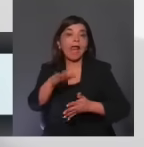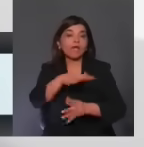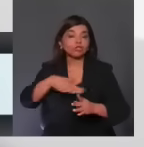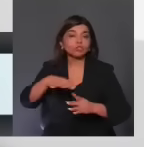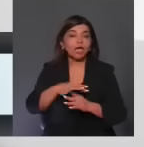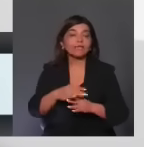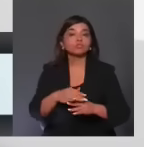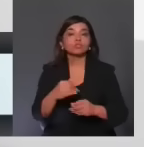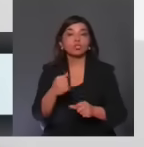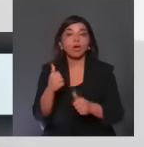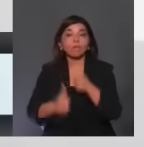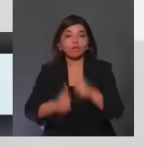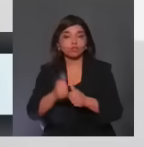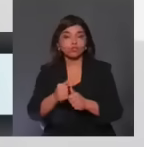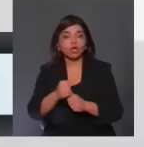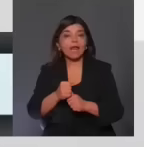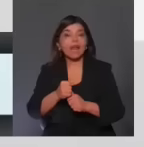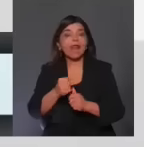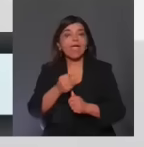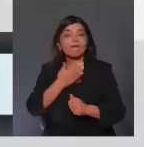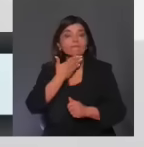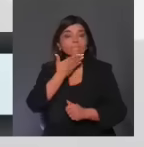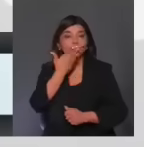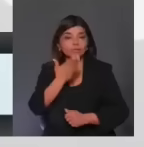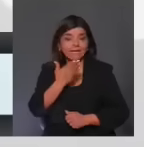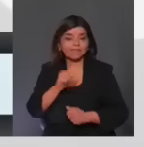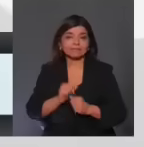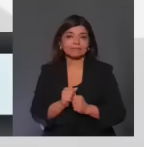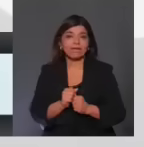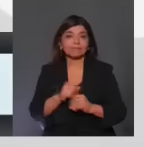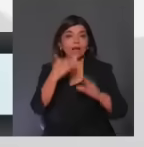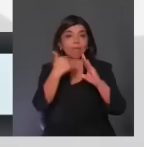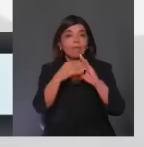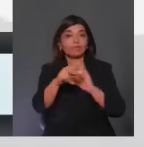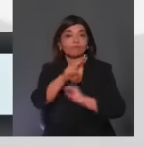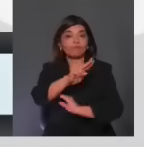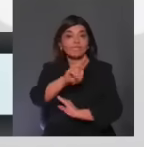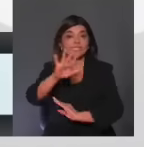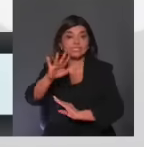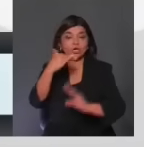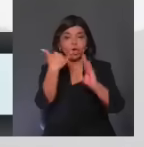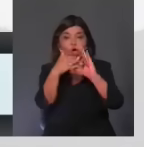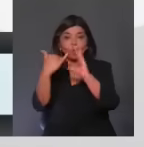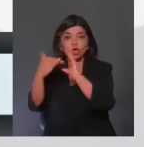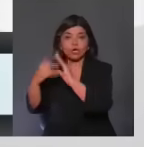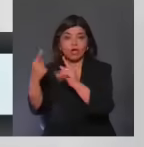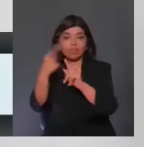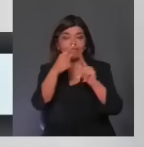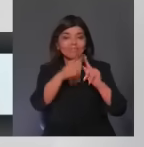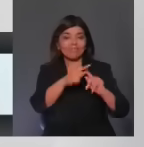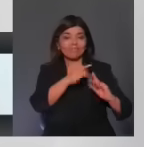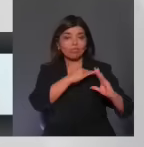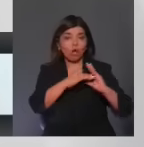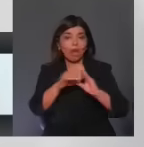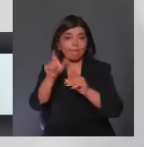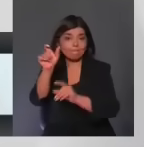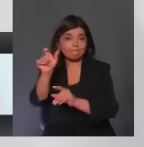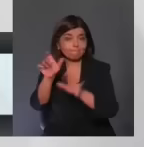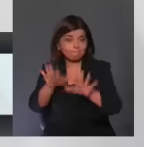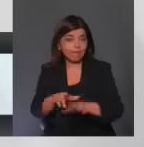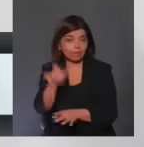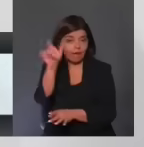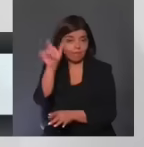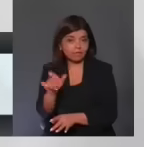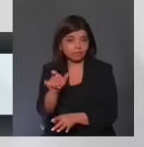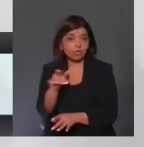profesional en Punta Arenas. Se le enviaron 25 correos desde distintas direcciones de email por parte de la misma persona, incluyendo en uno